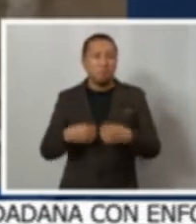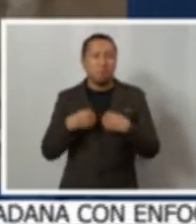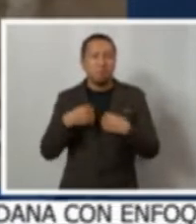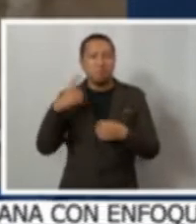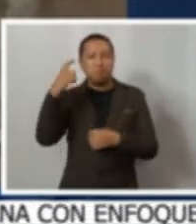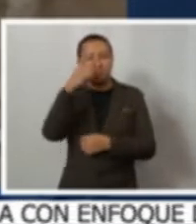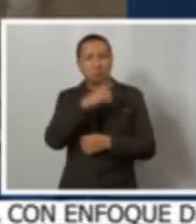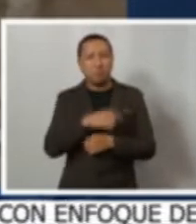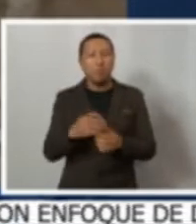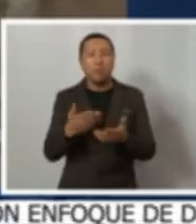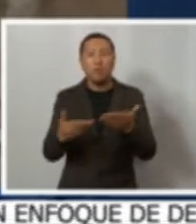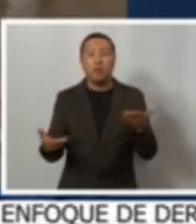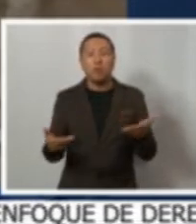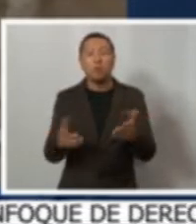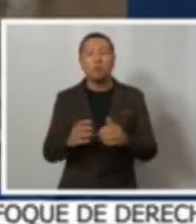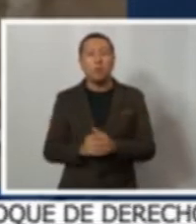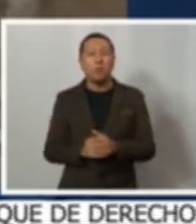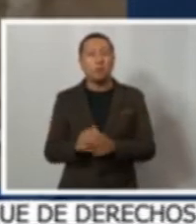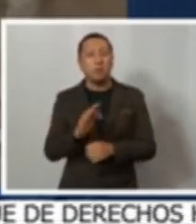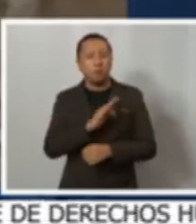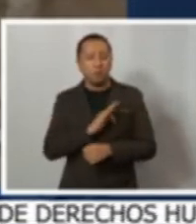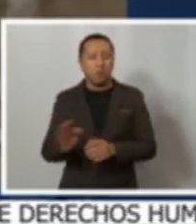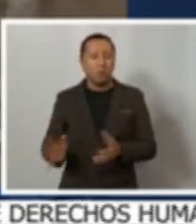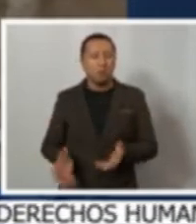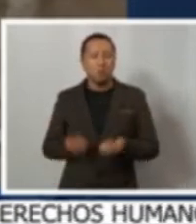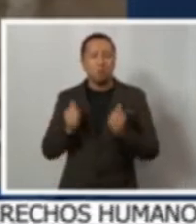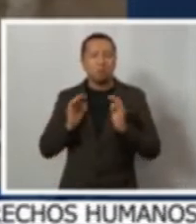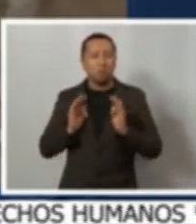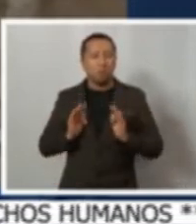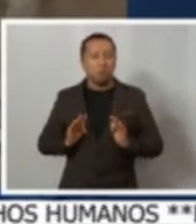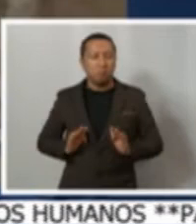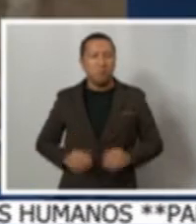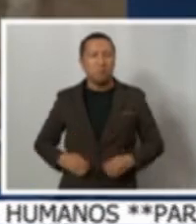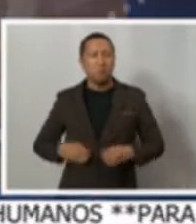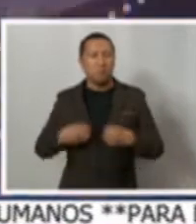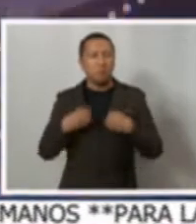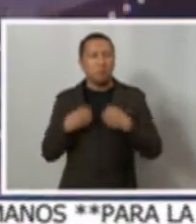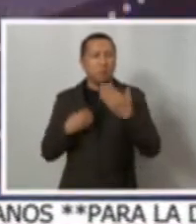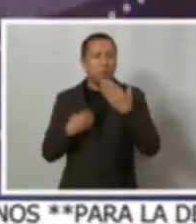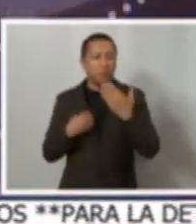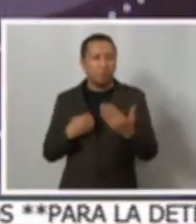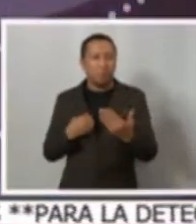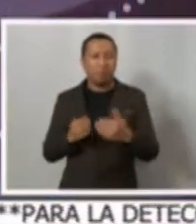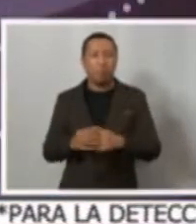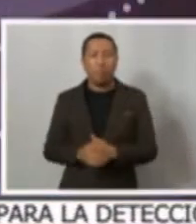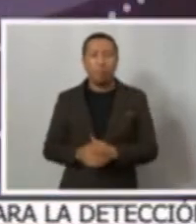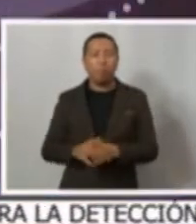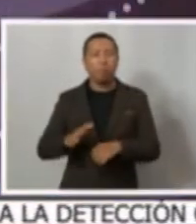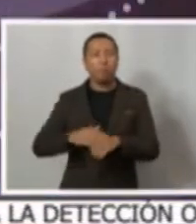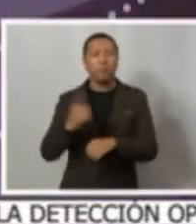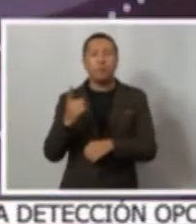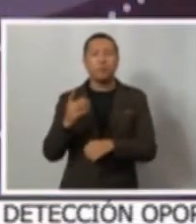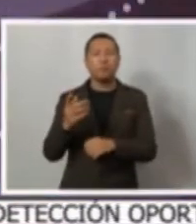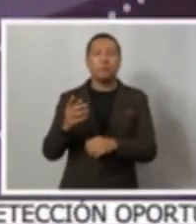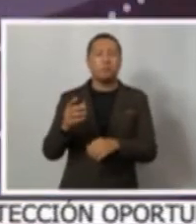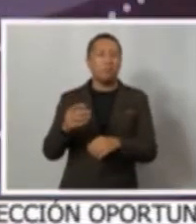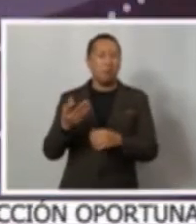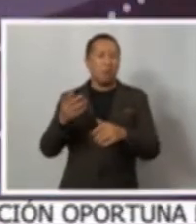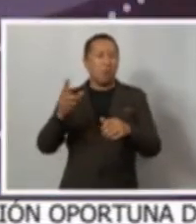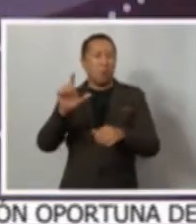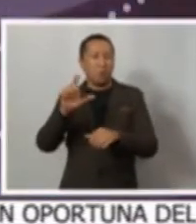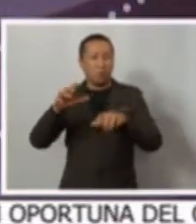en este momento pues pueden estar tranquilos, porque además hay que recordar que los truenos en los perros